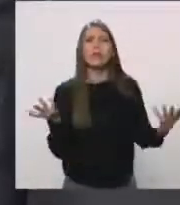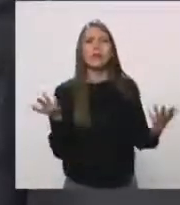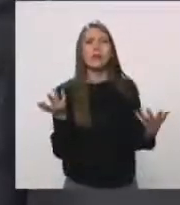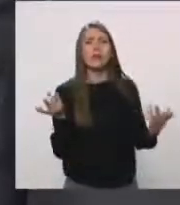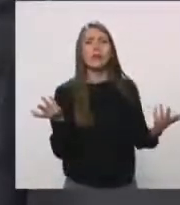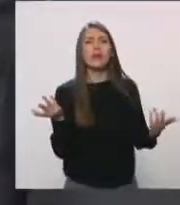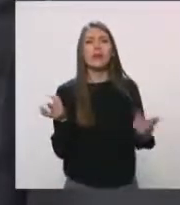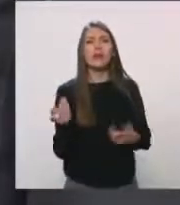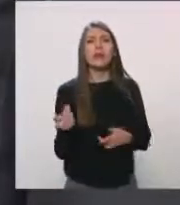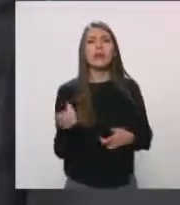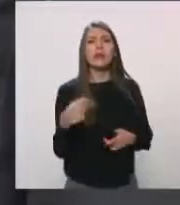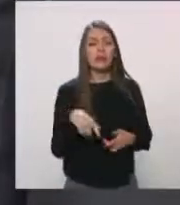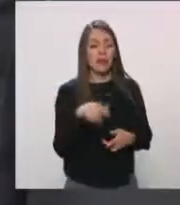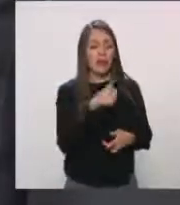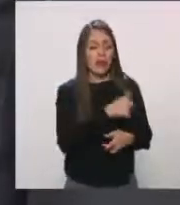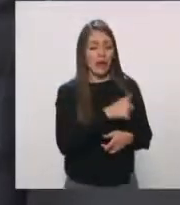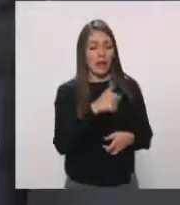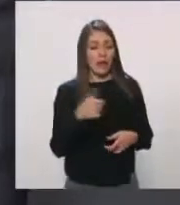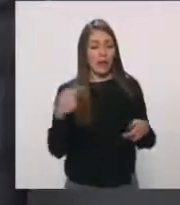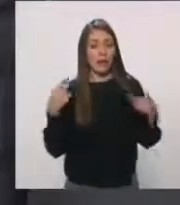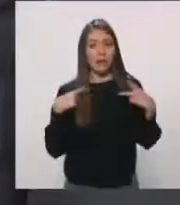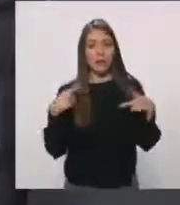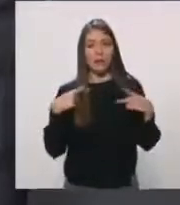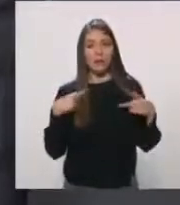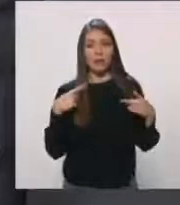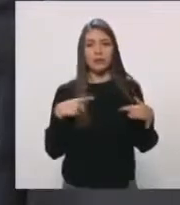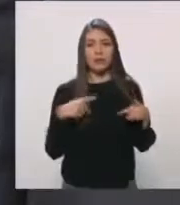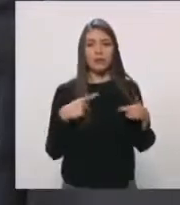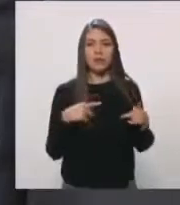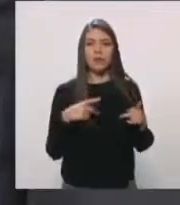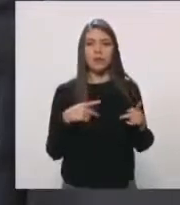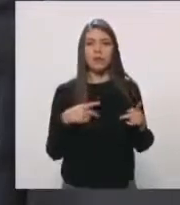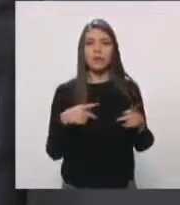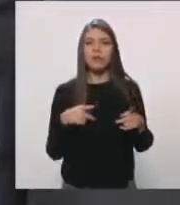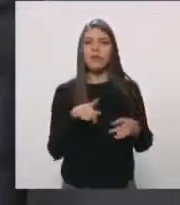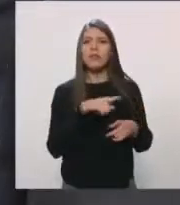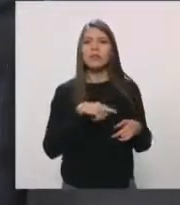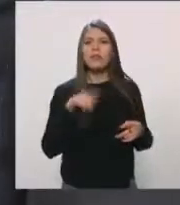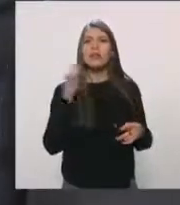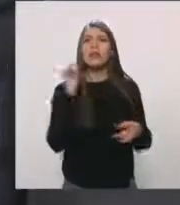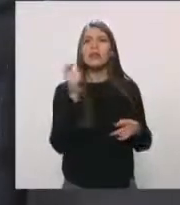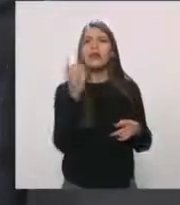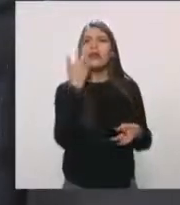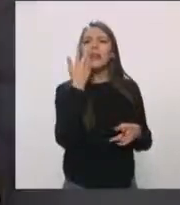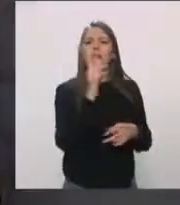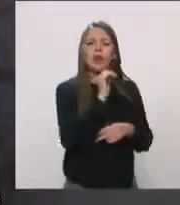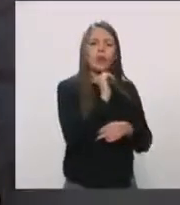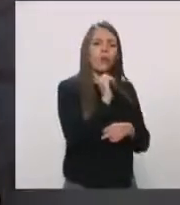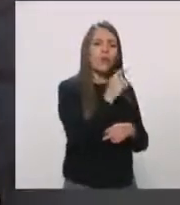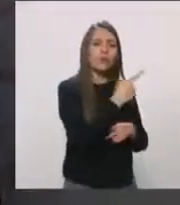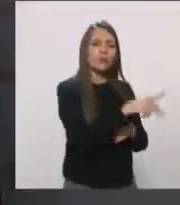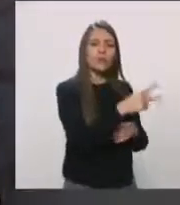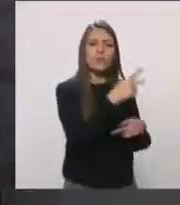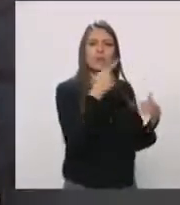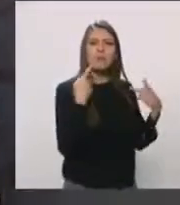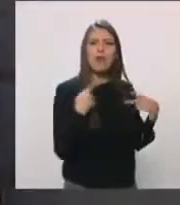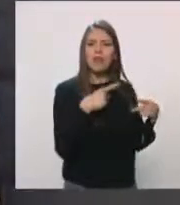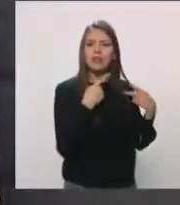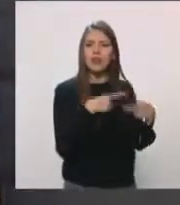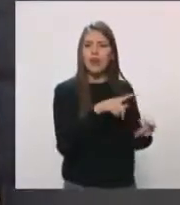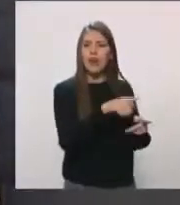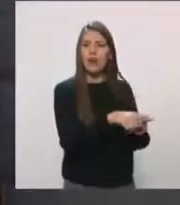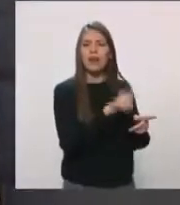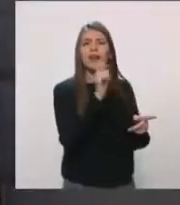cada uno de los seres queridos alrededor decida qué quiere conservar de esa persona porque lo lleva a